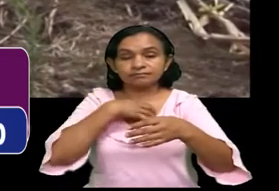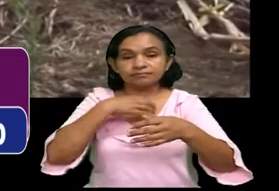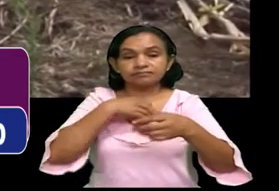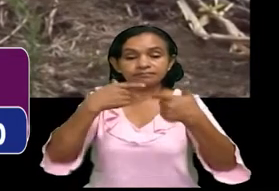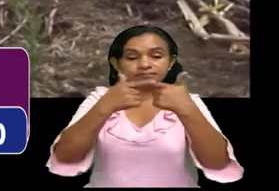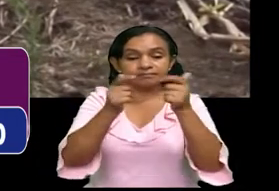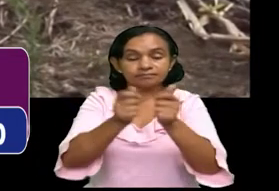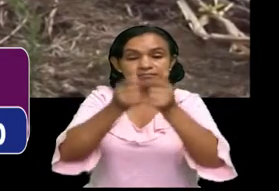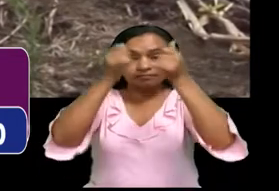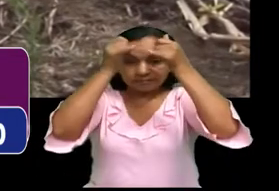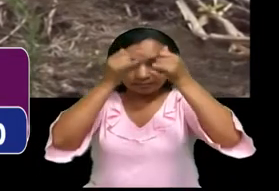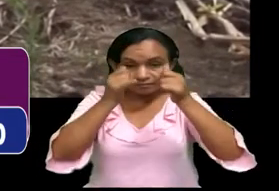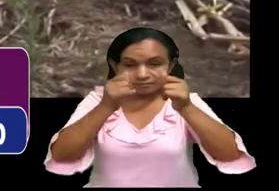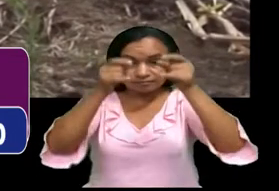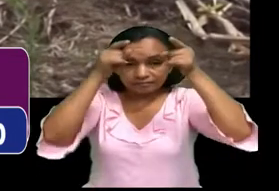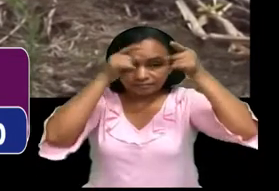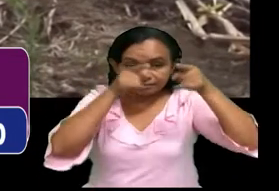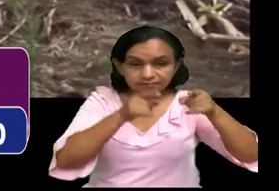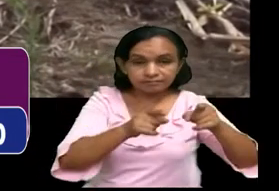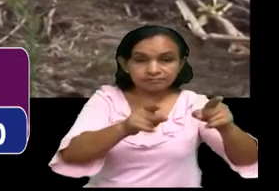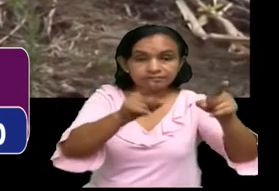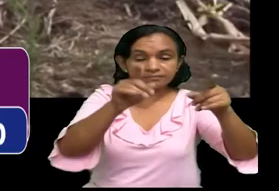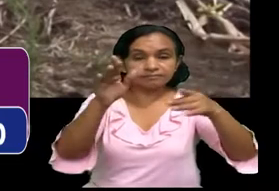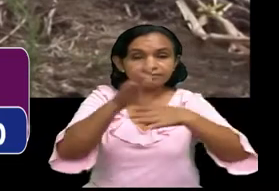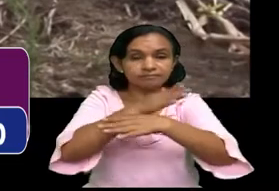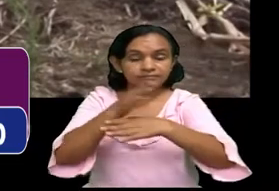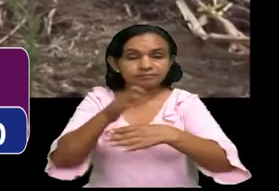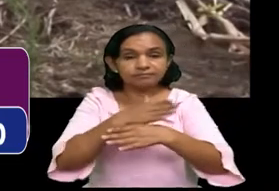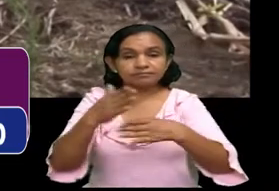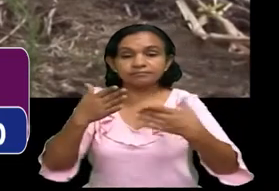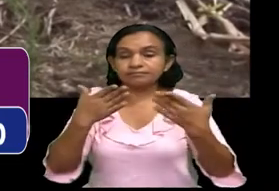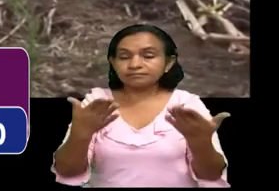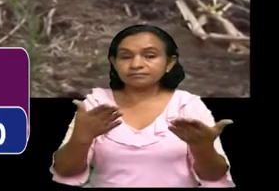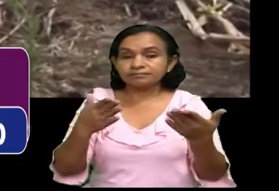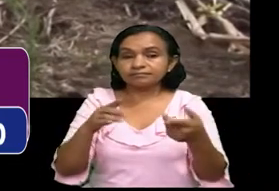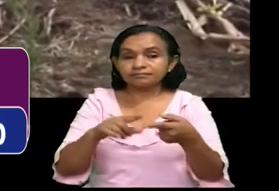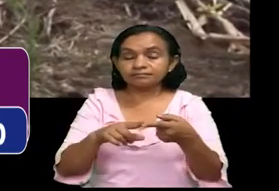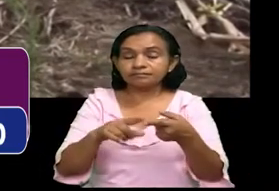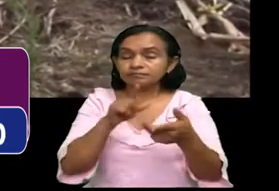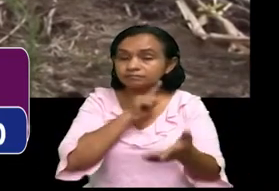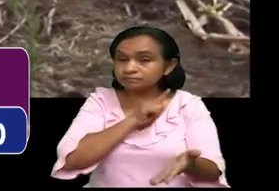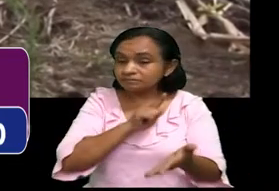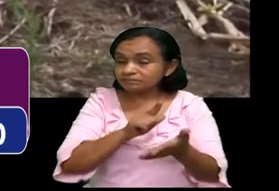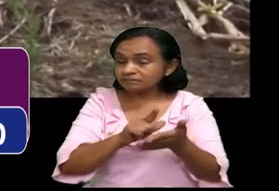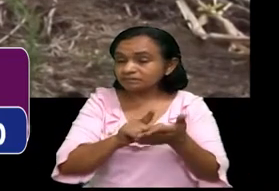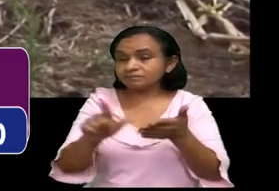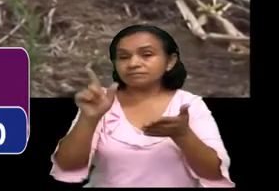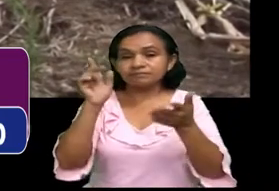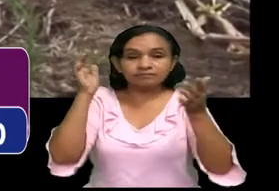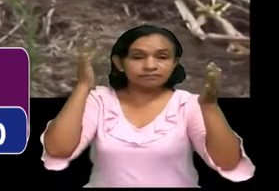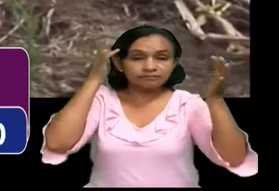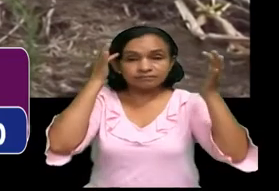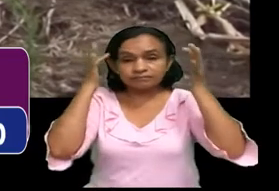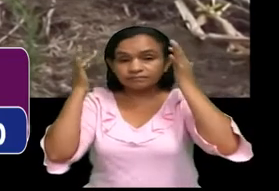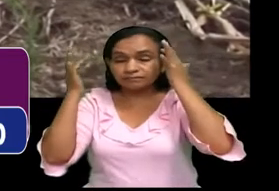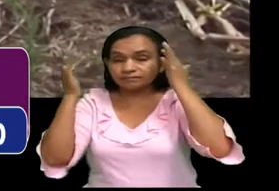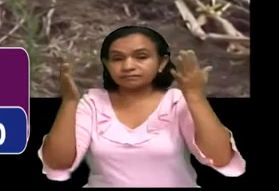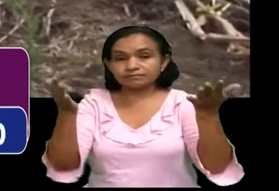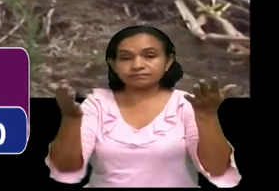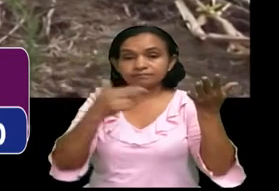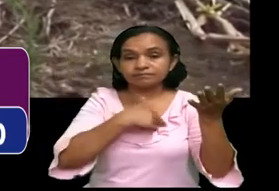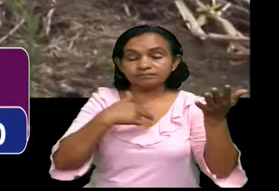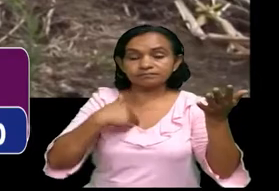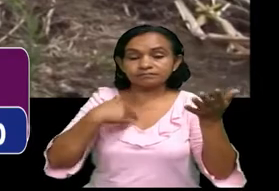Por el otro lado, se habla del tema de la inocuidad. Nosotros tenemos que cada día preocuparnos más por la inocuidad de